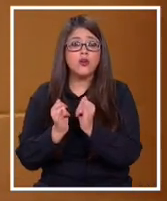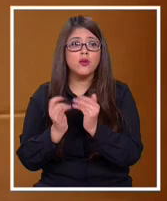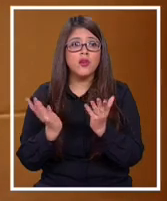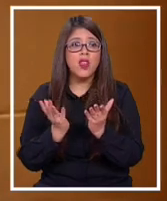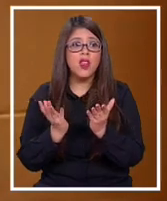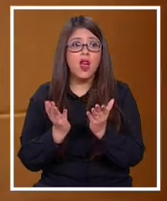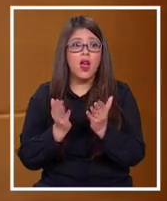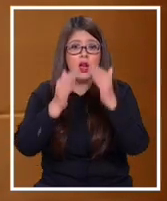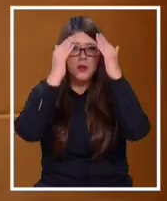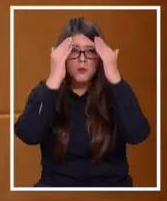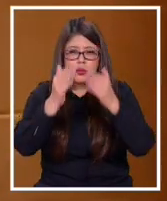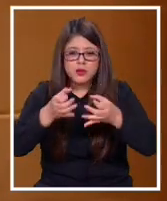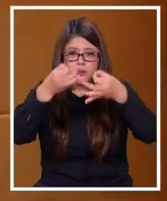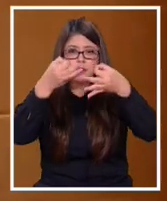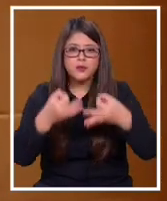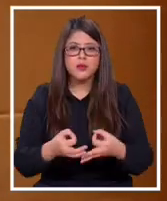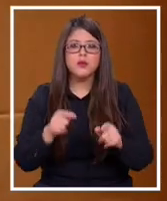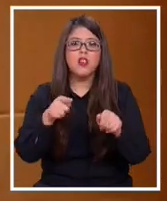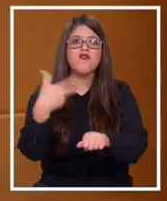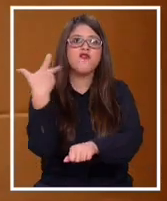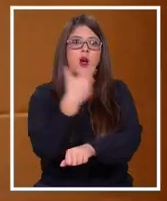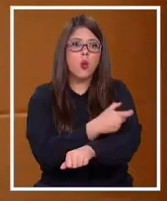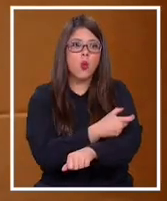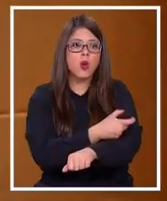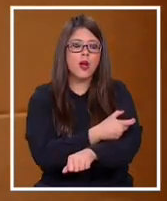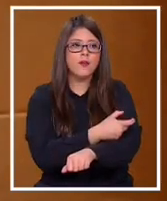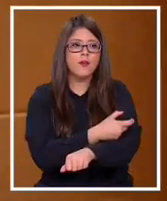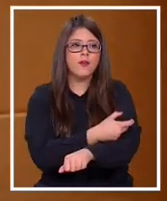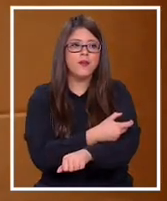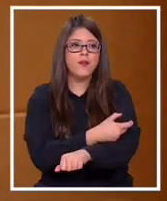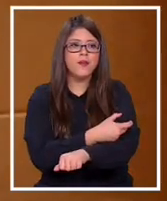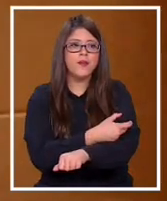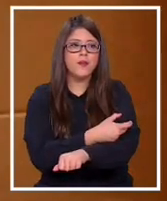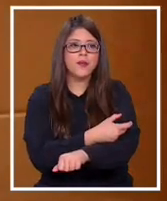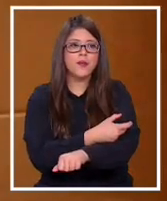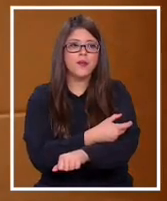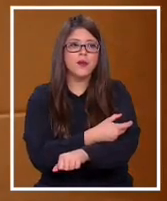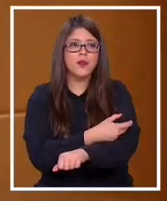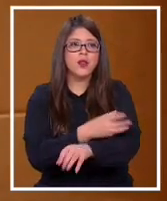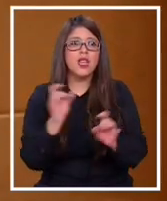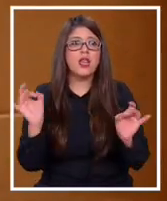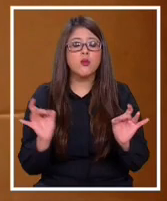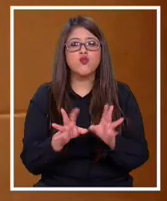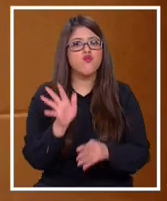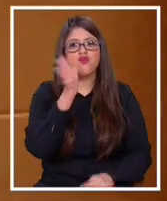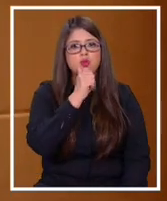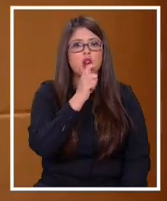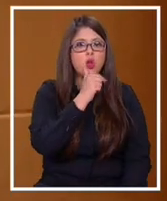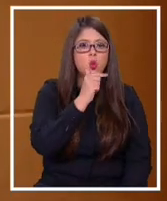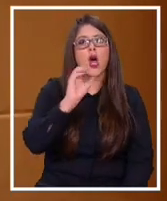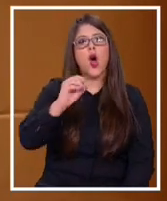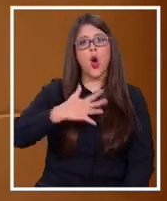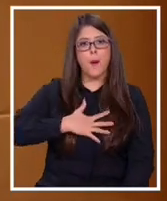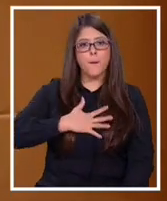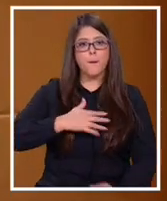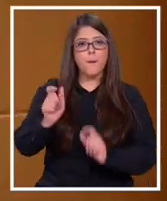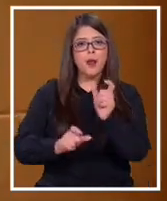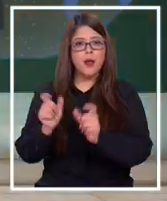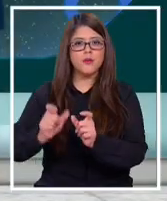a consolidar esta vacuna y no debería generar duda o temores en la